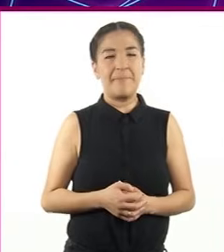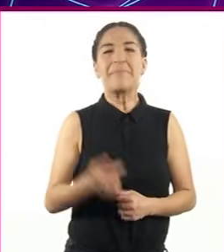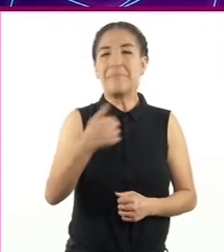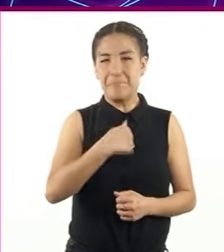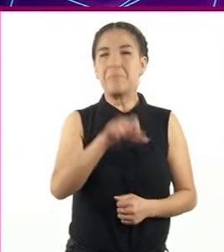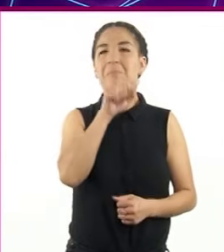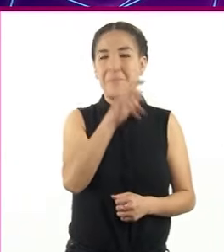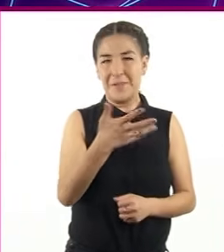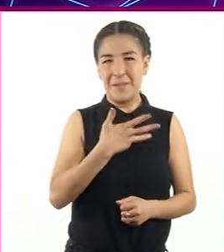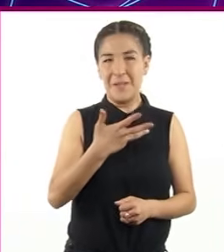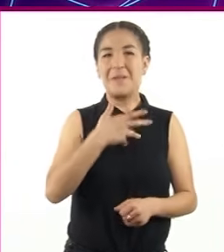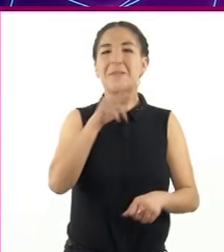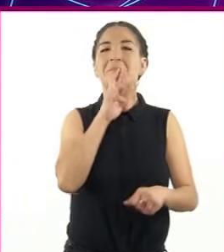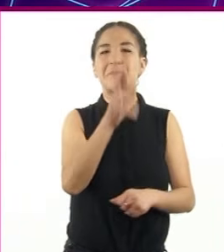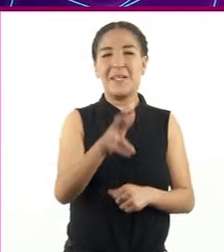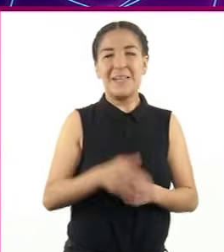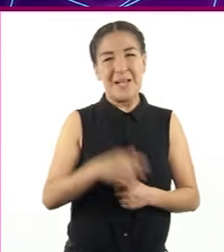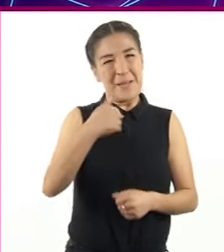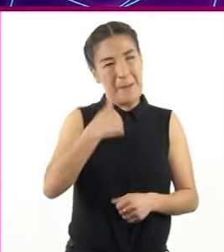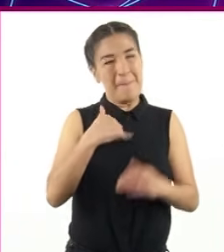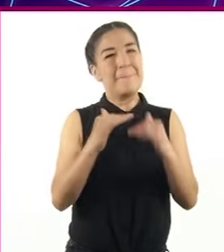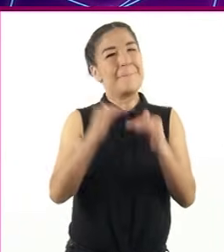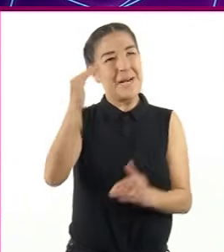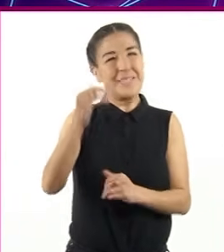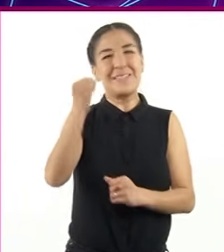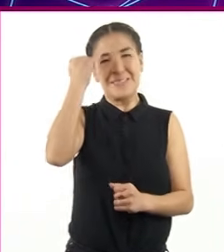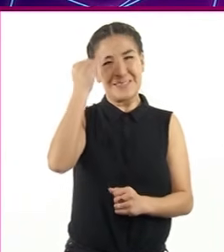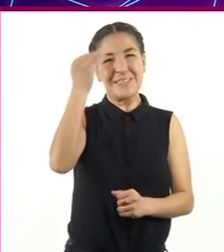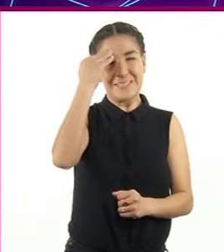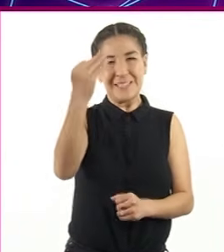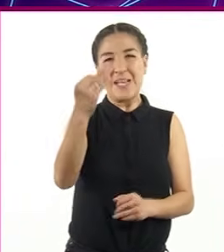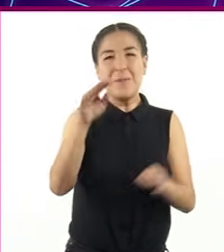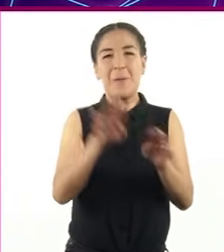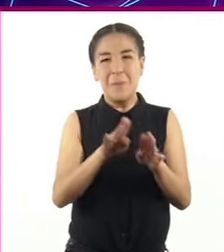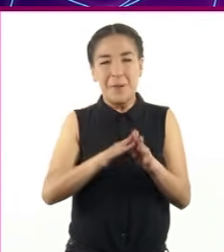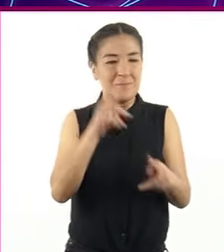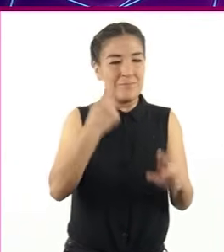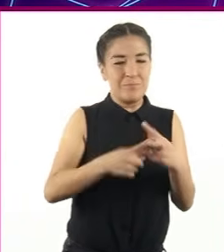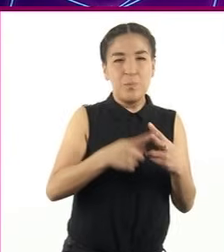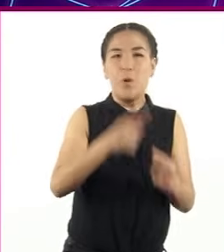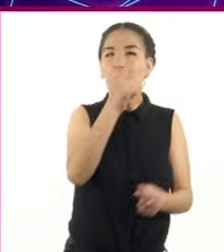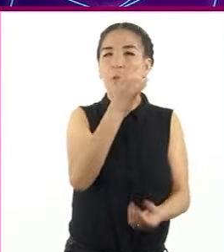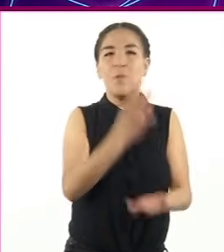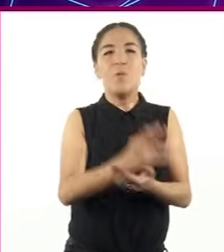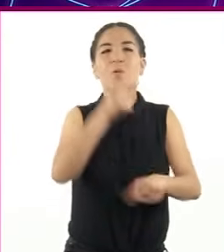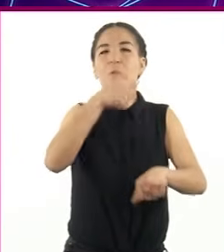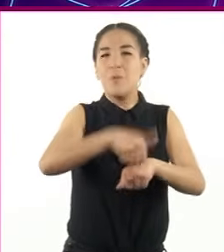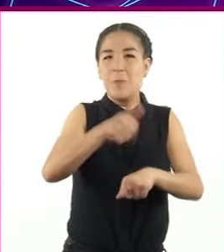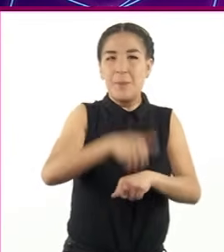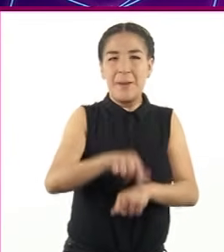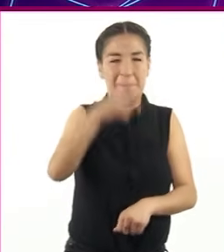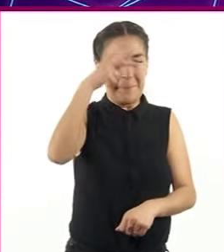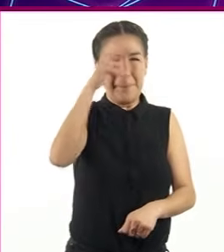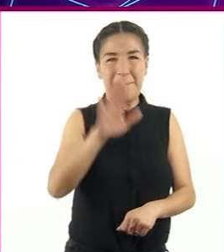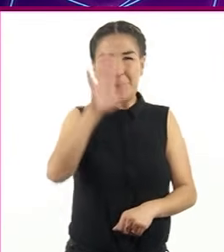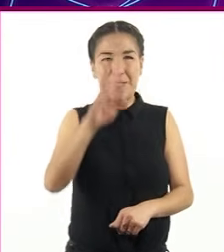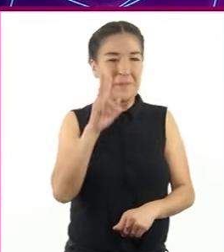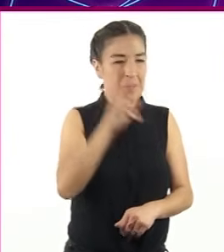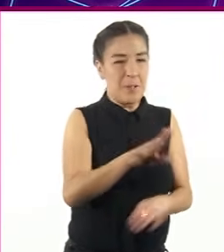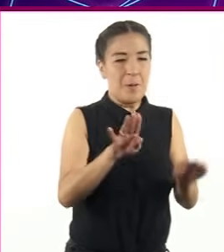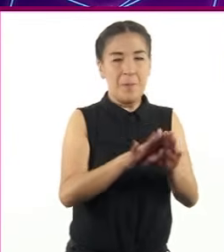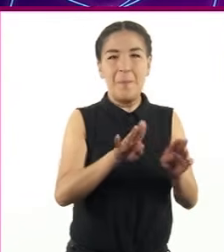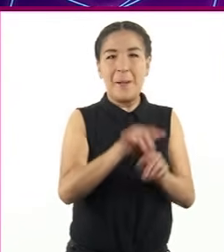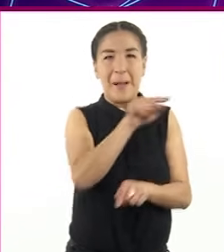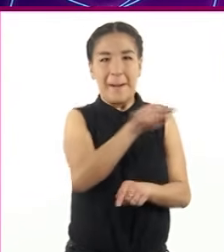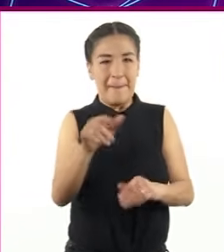tengo los resultados. Me tomó un poco más de tiempo, ya que al tratar de validar con un solo término, parecía que las expresiones equivalentes